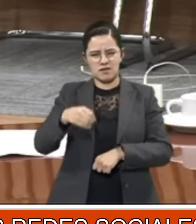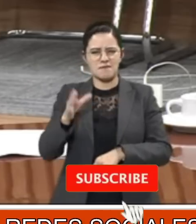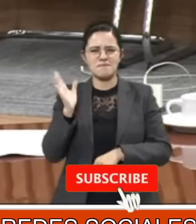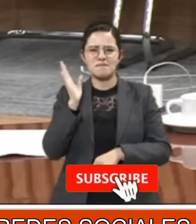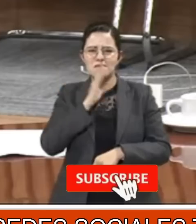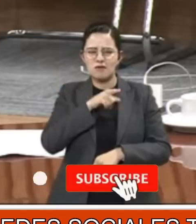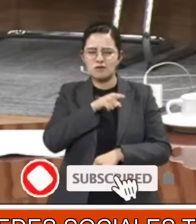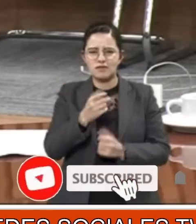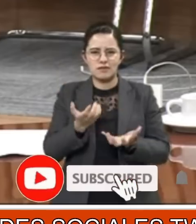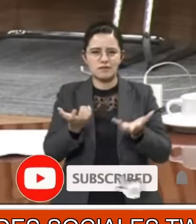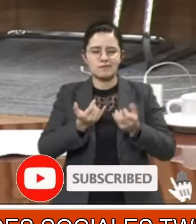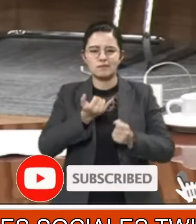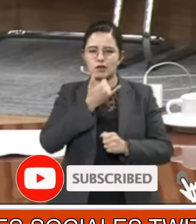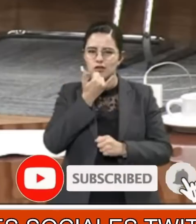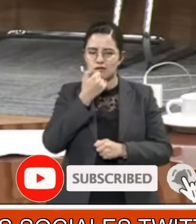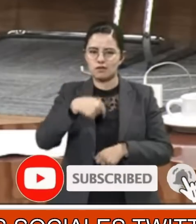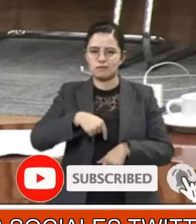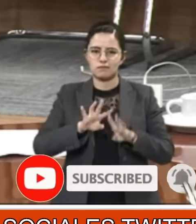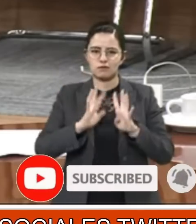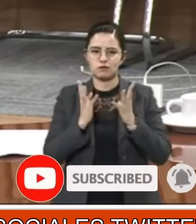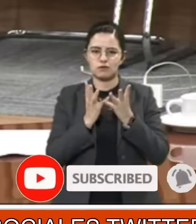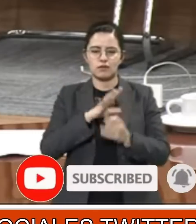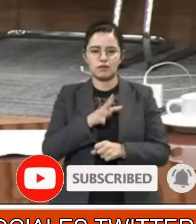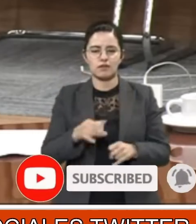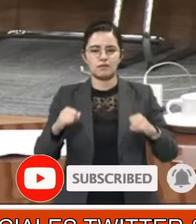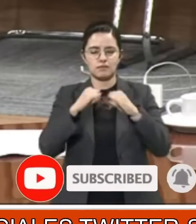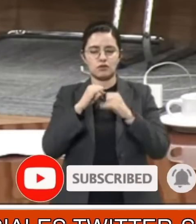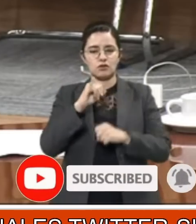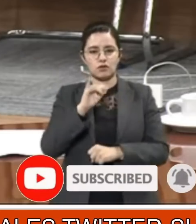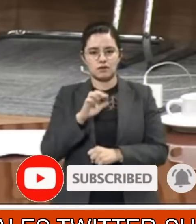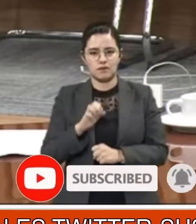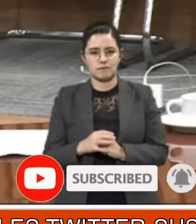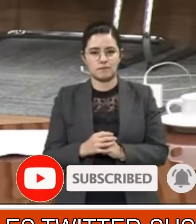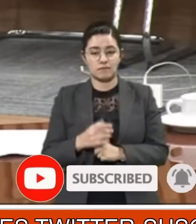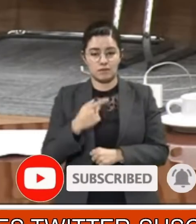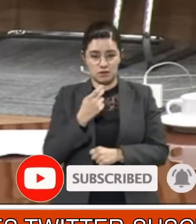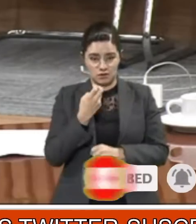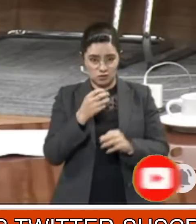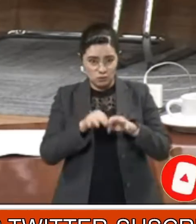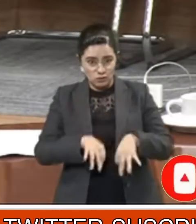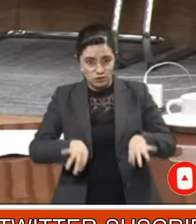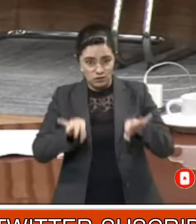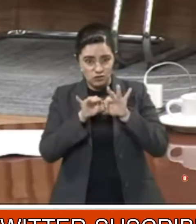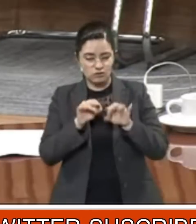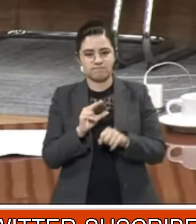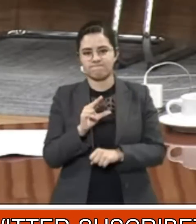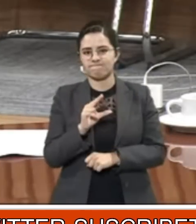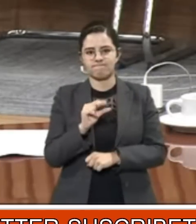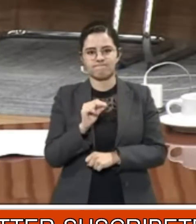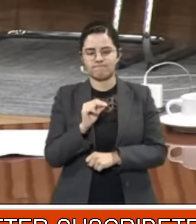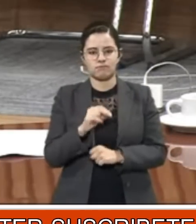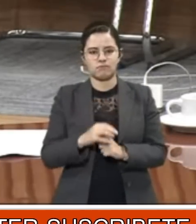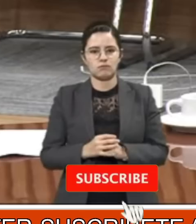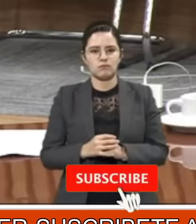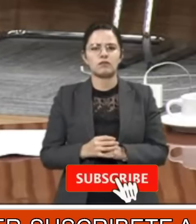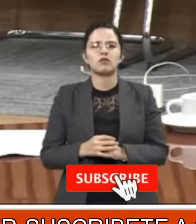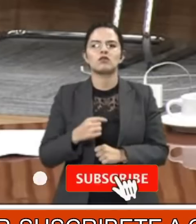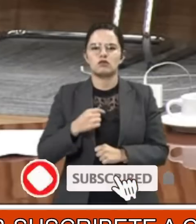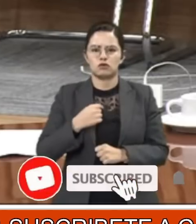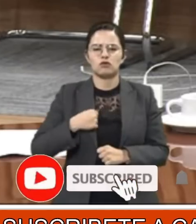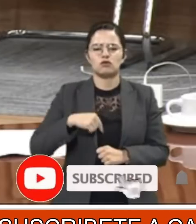dinero. No, consejero Córdoba, no habrá persecución en su contra como usted lo ha denunciado una y otra vez en